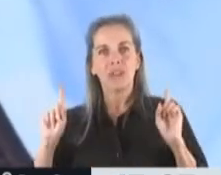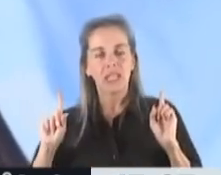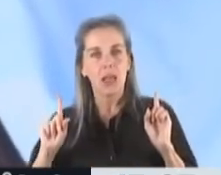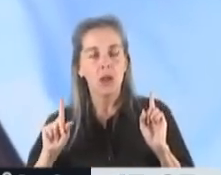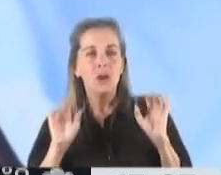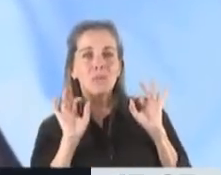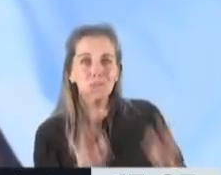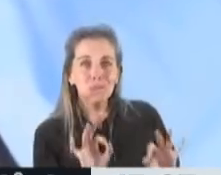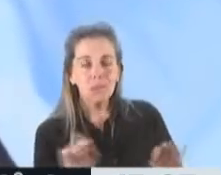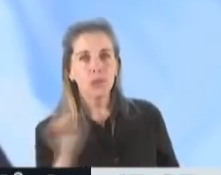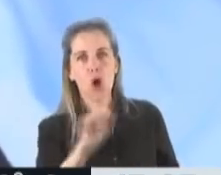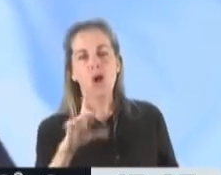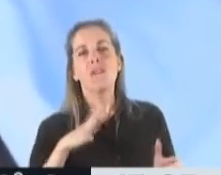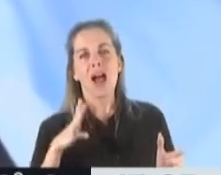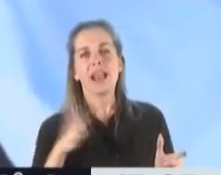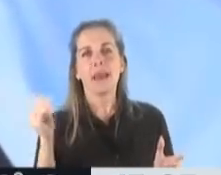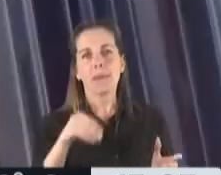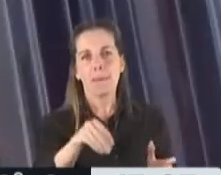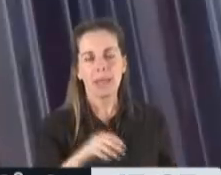hace falta mucho más.